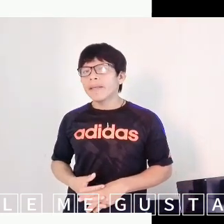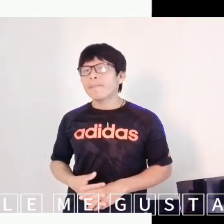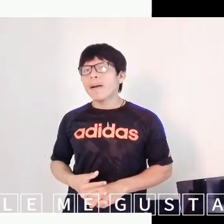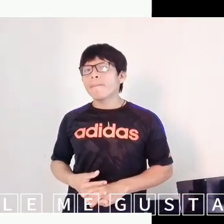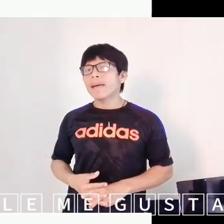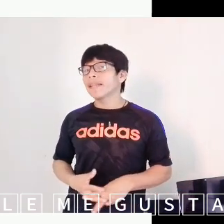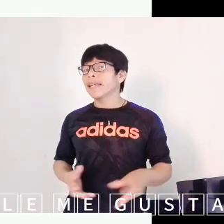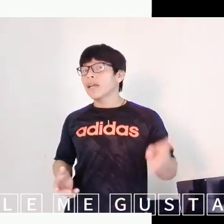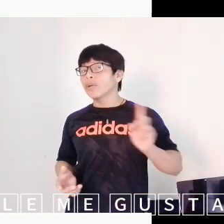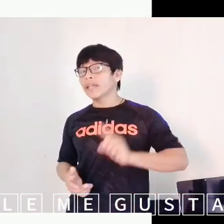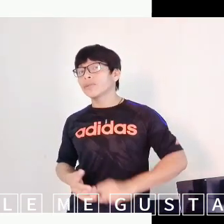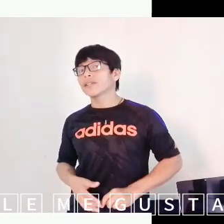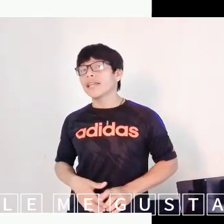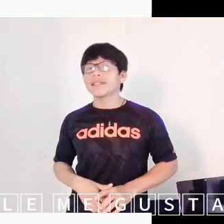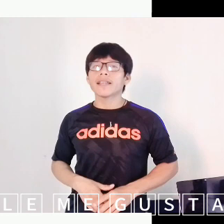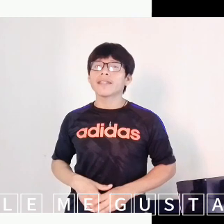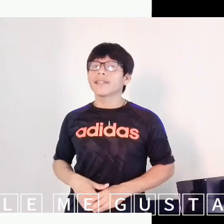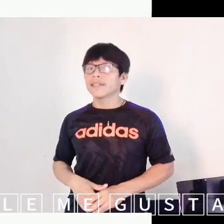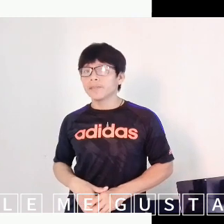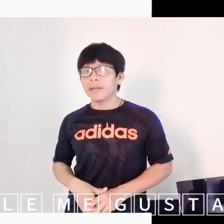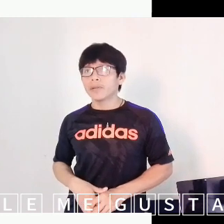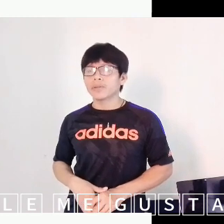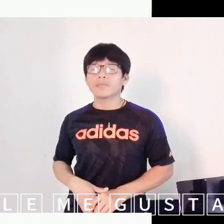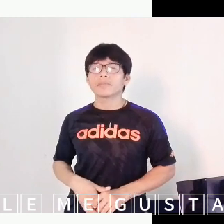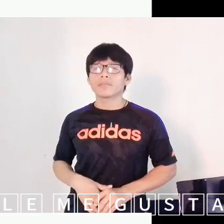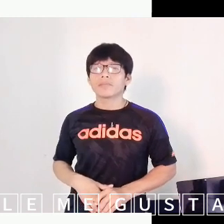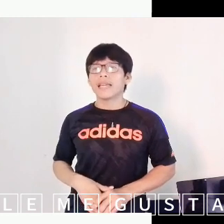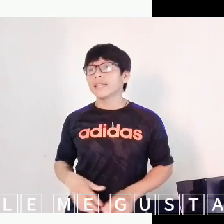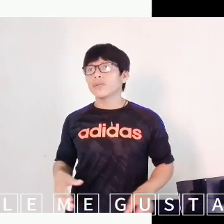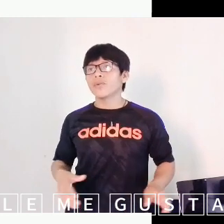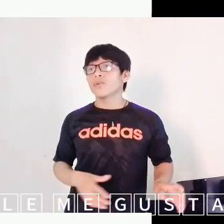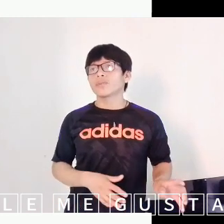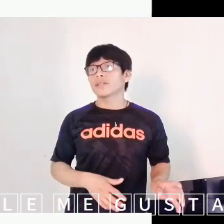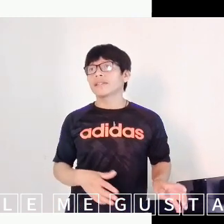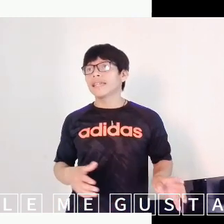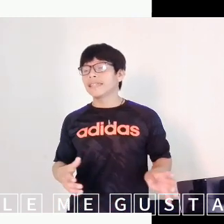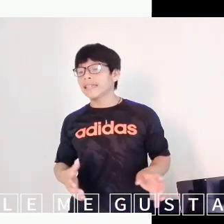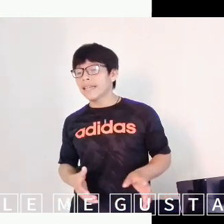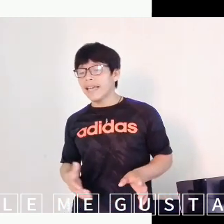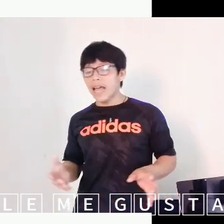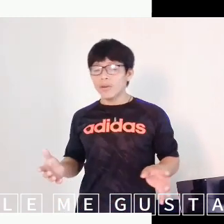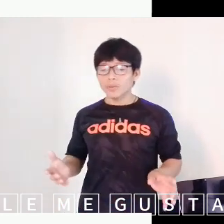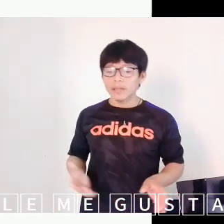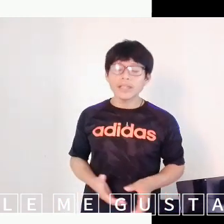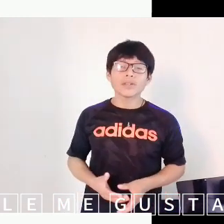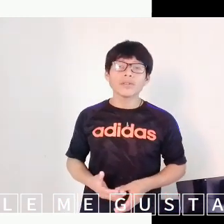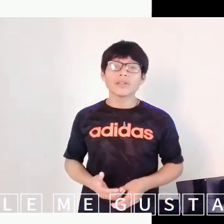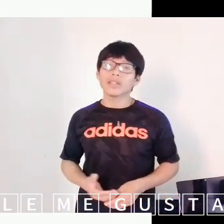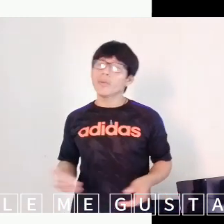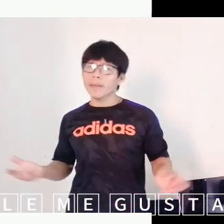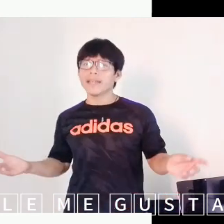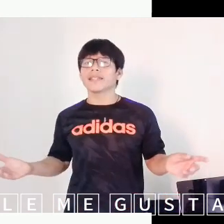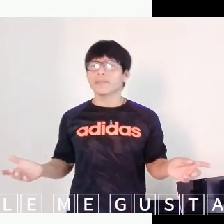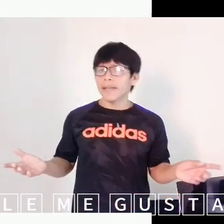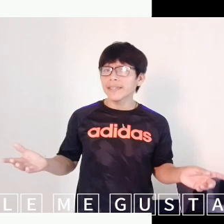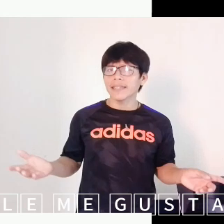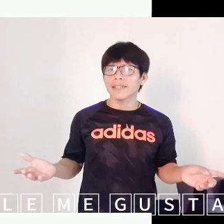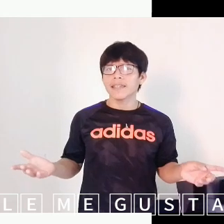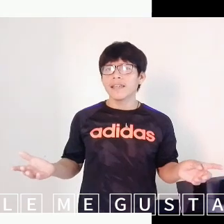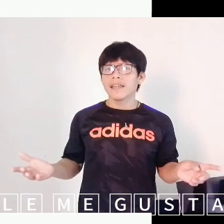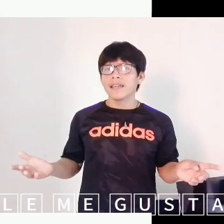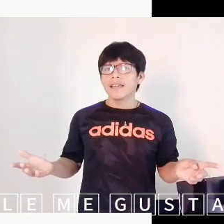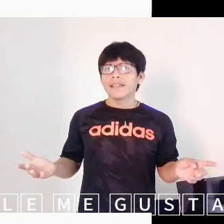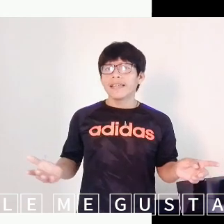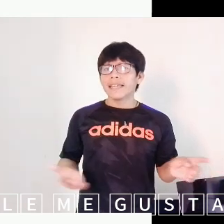que el PRI, PAN, PRD y Claudio X González están tan desesperados? Esto con decirle a los ministros, y no pierden las